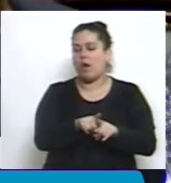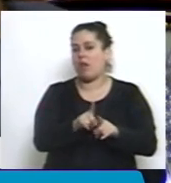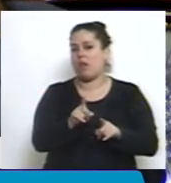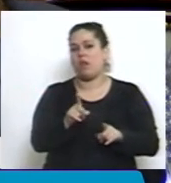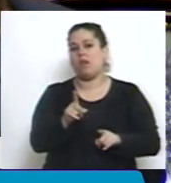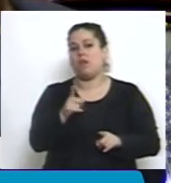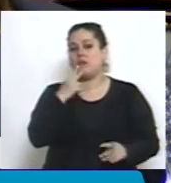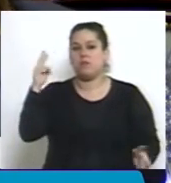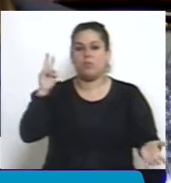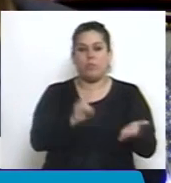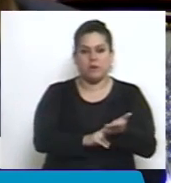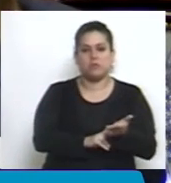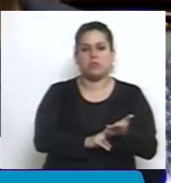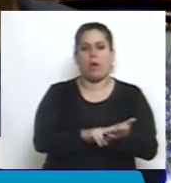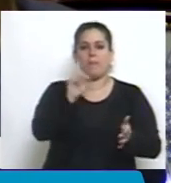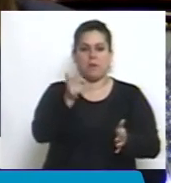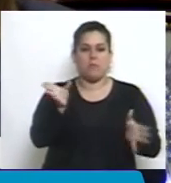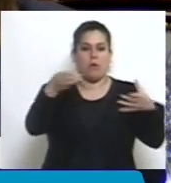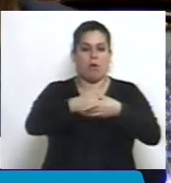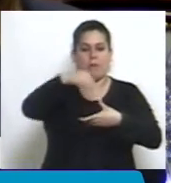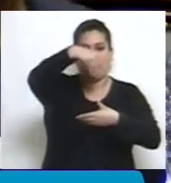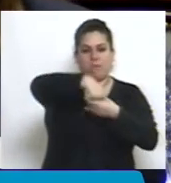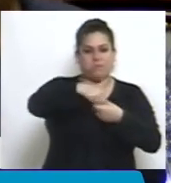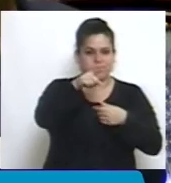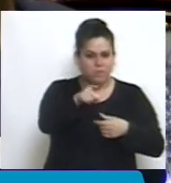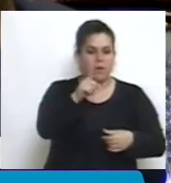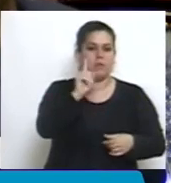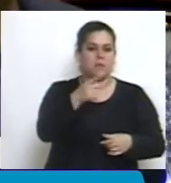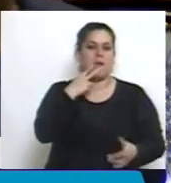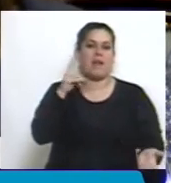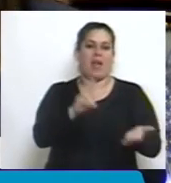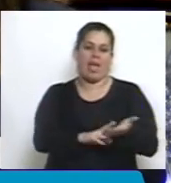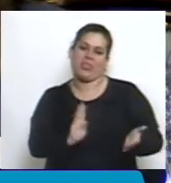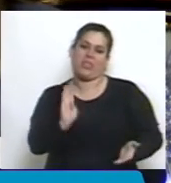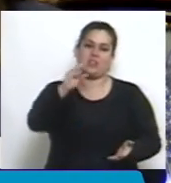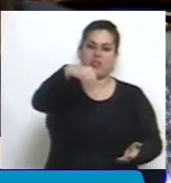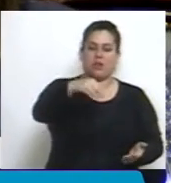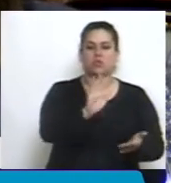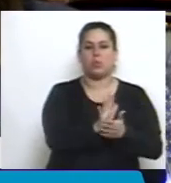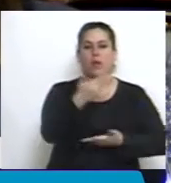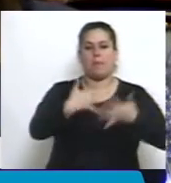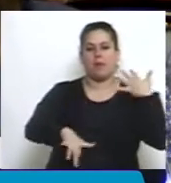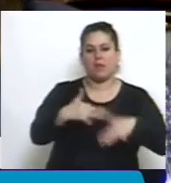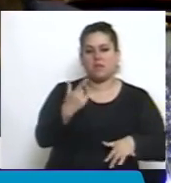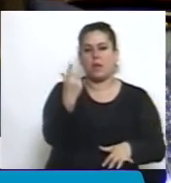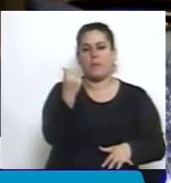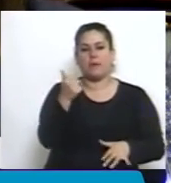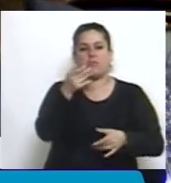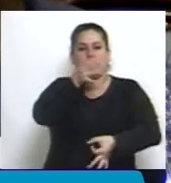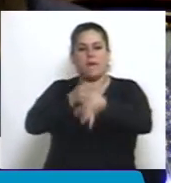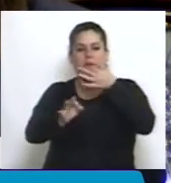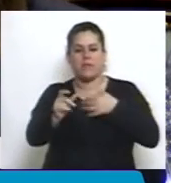este impuesto a la masa coparticipable, este adicional de emergencia sobre el precio de